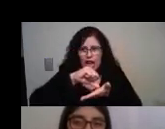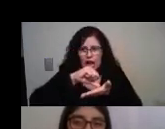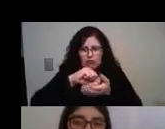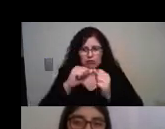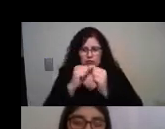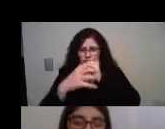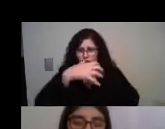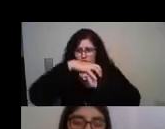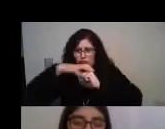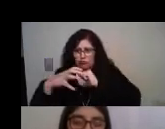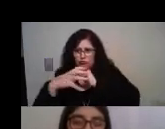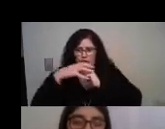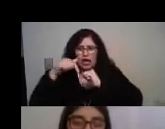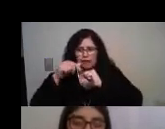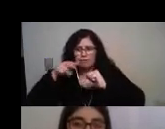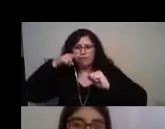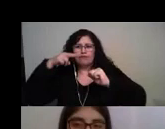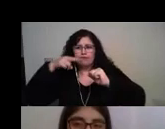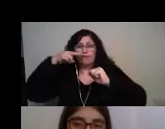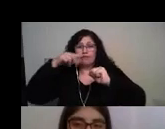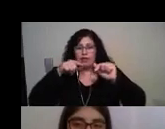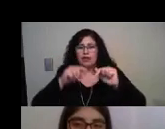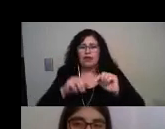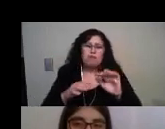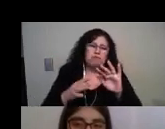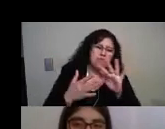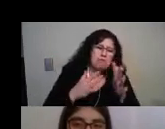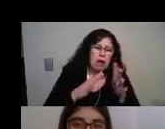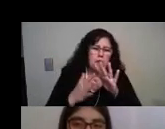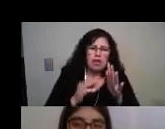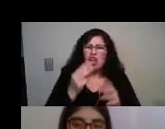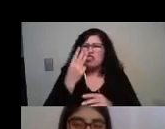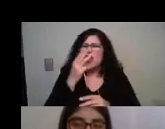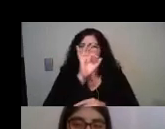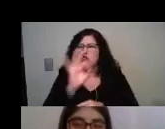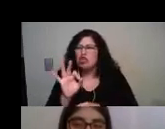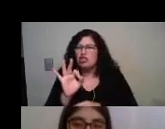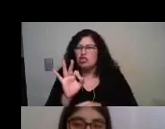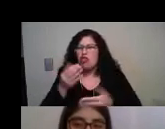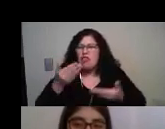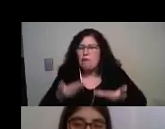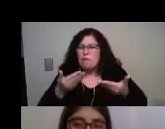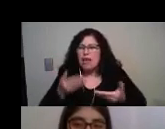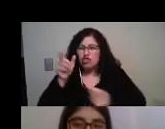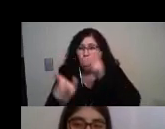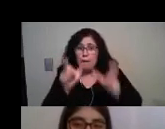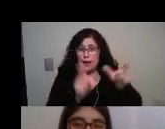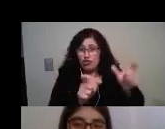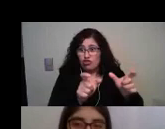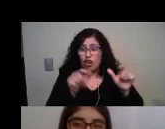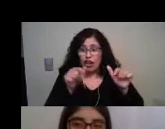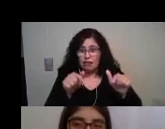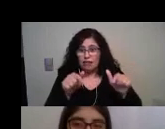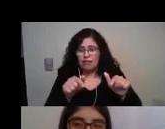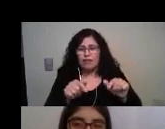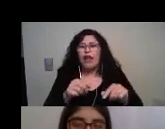bien significan el 3% del peso estimado del peso corporal de las personas, representa el 20% del consumo